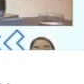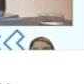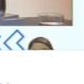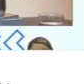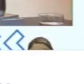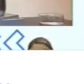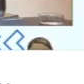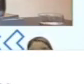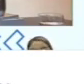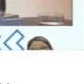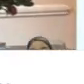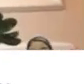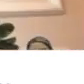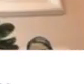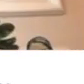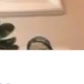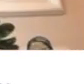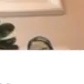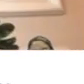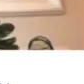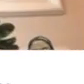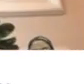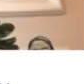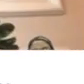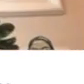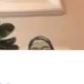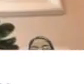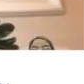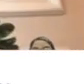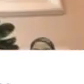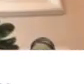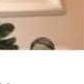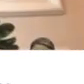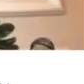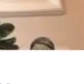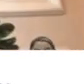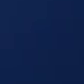durante la puesta en marcha de la reactivación social y económica en las regiones.